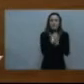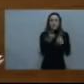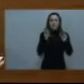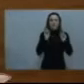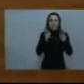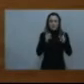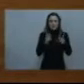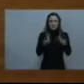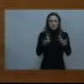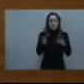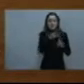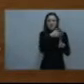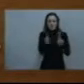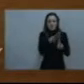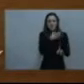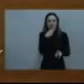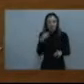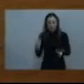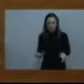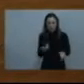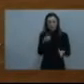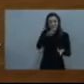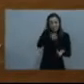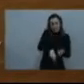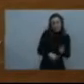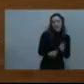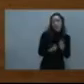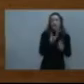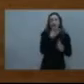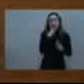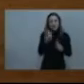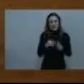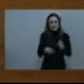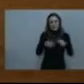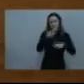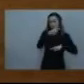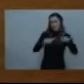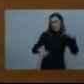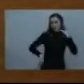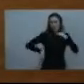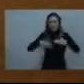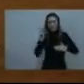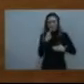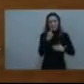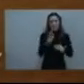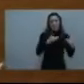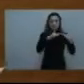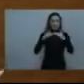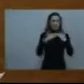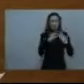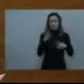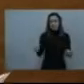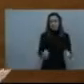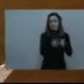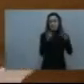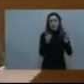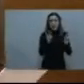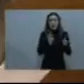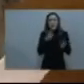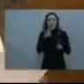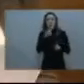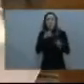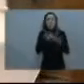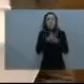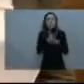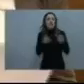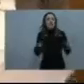edad. Más del 70% de los adolescentes reconocen importarles muy poco la igualdad y ni siquiera sabrían calificarla o